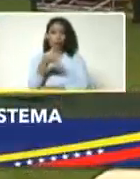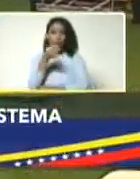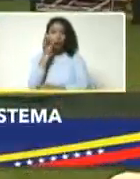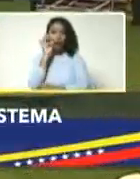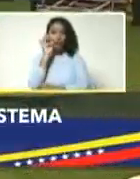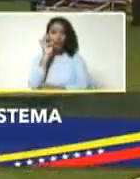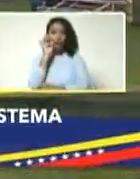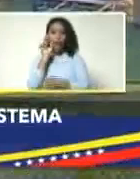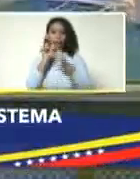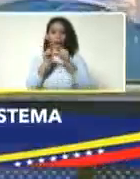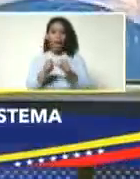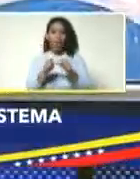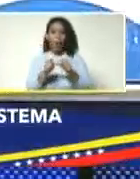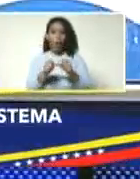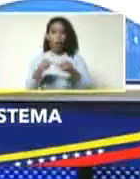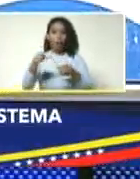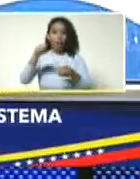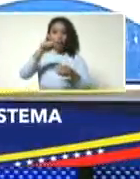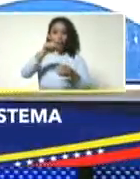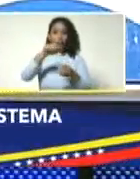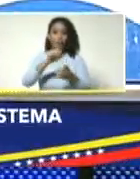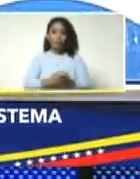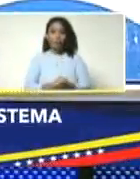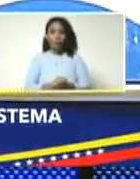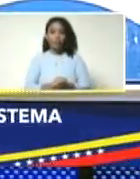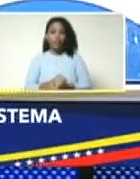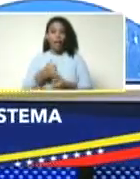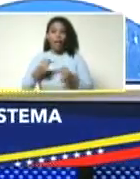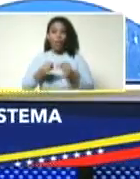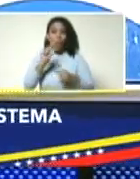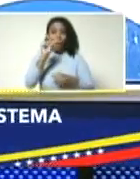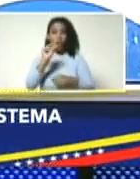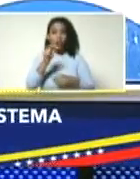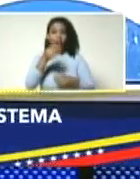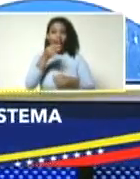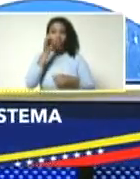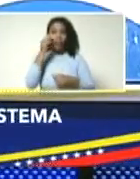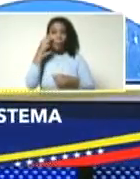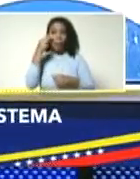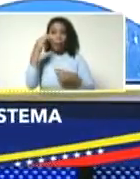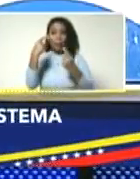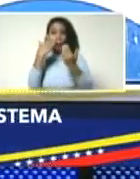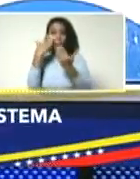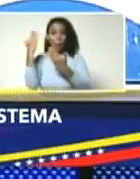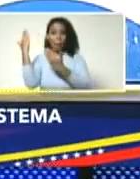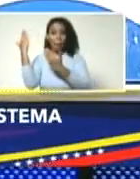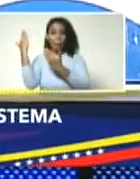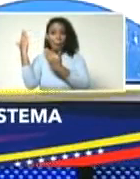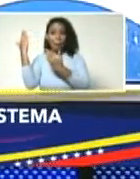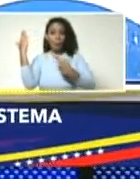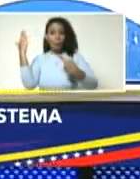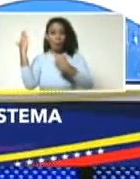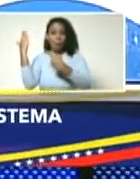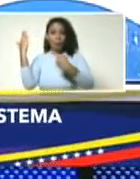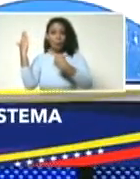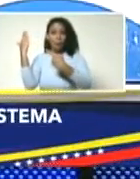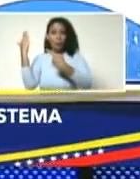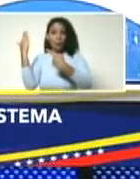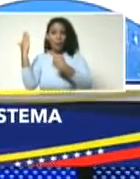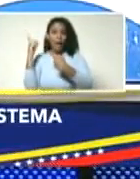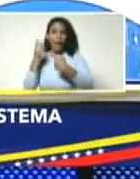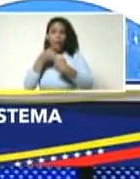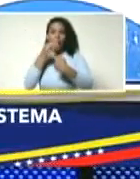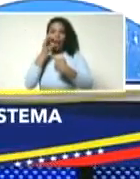cafecito que quedó en el termo. Quedó un poquitico de café, mira. Este café sabe a